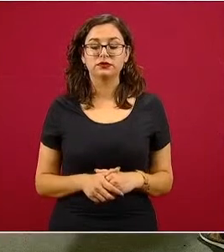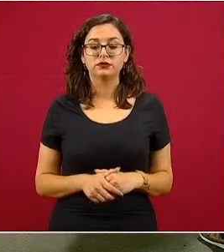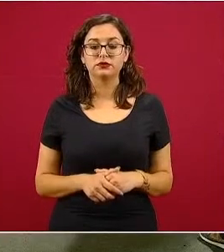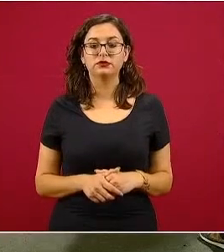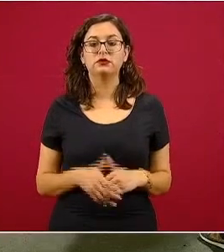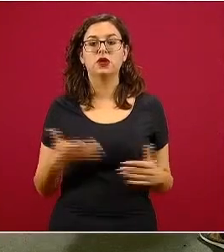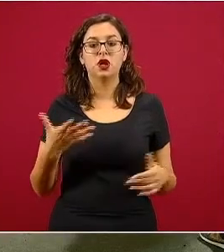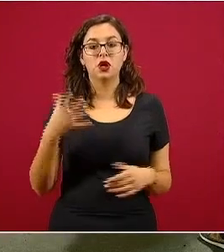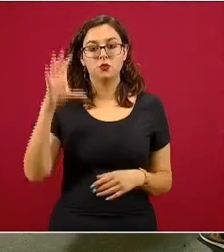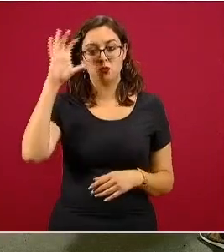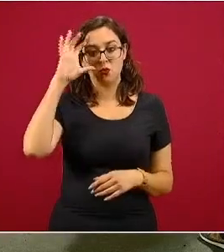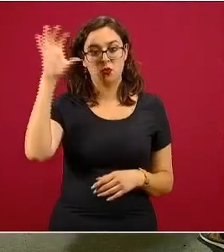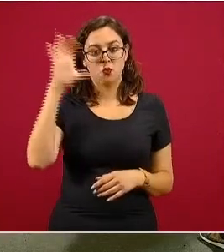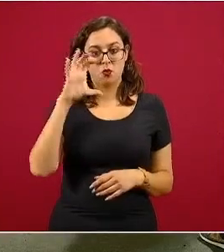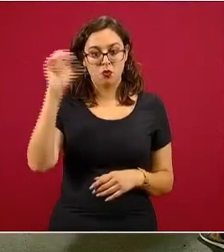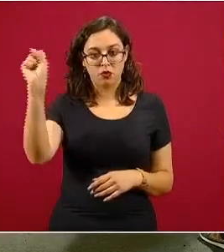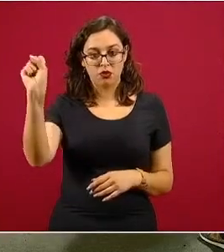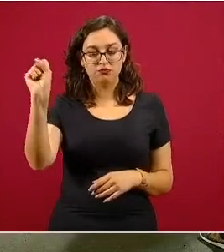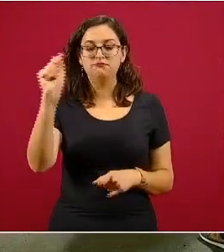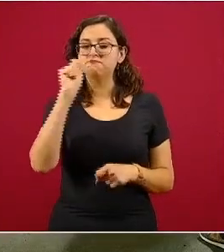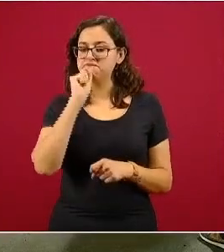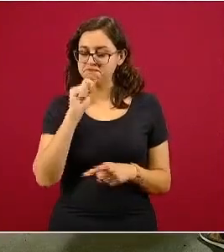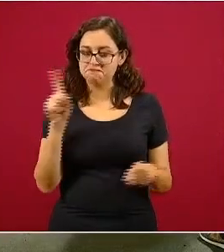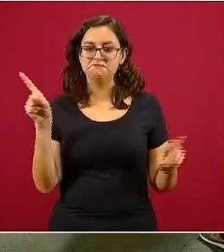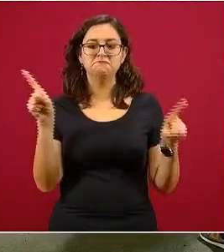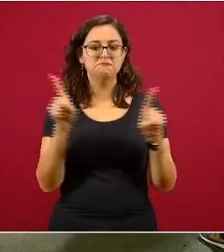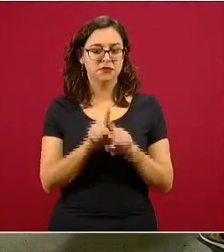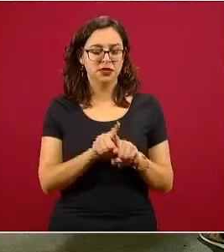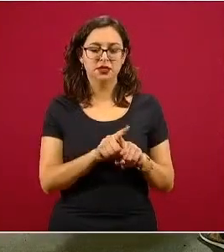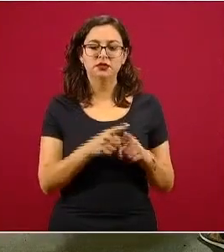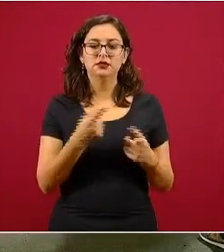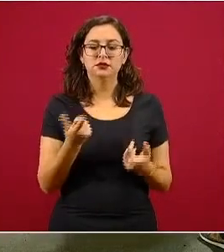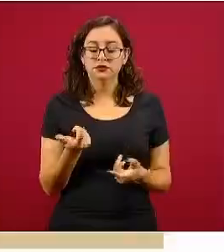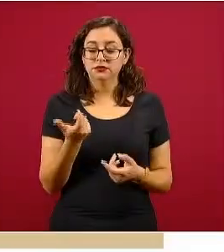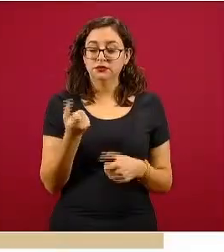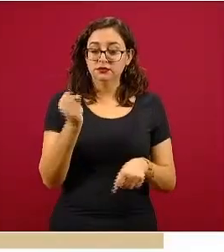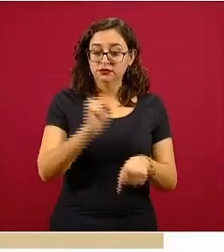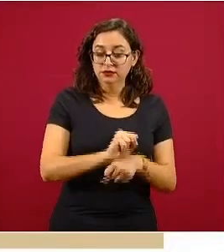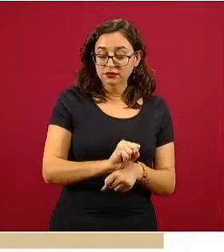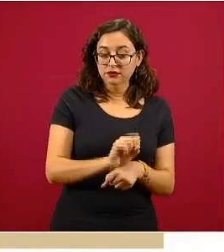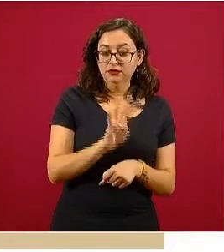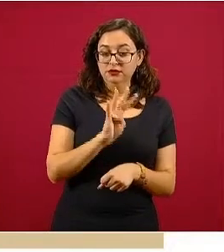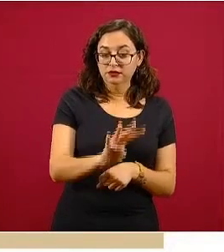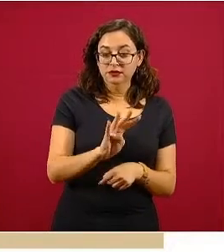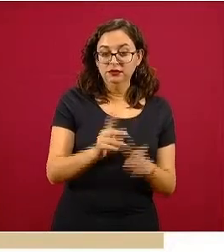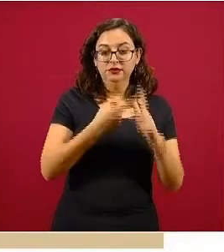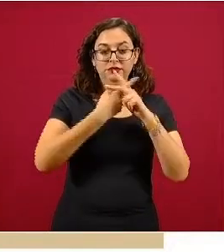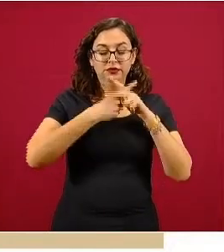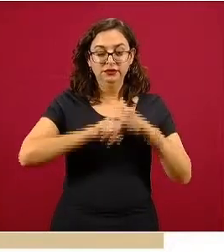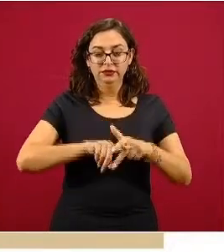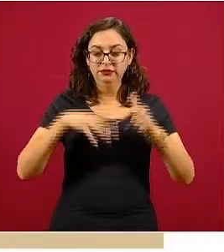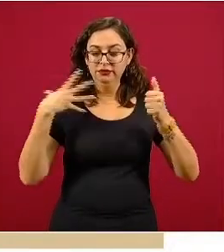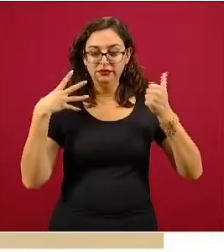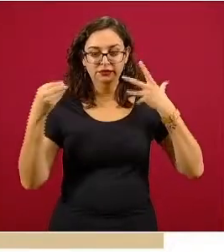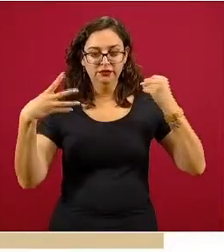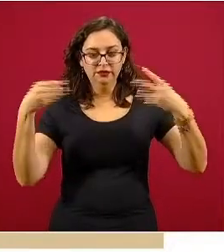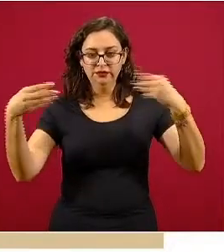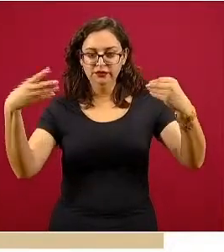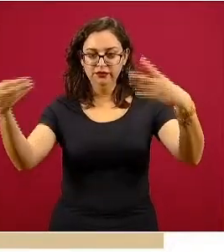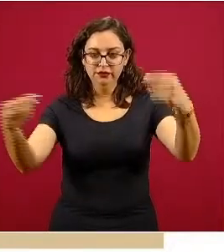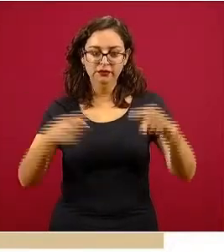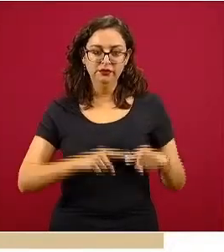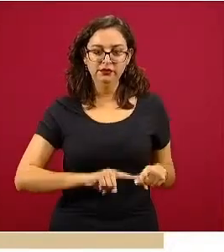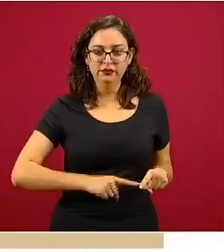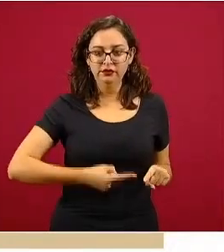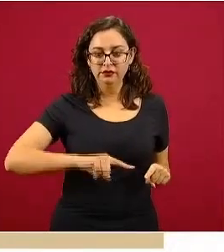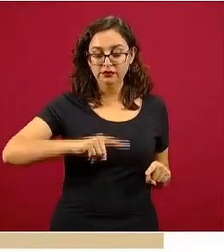Bien, Morelos. Morelos también, un pico alto que inició desde la 19 hasta la 24, luego viene un descenso importante